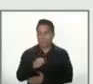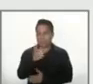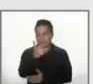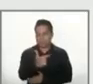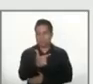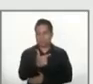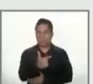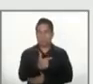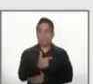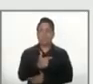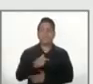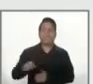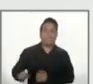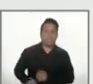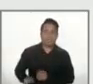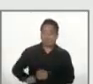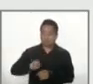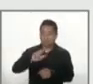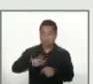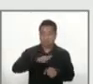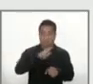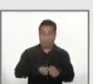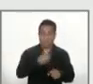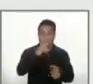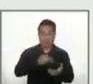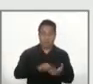8,367. IMSS Régimen Ordinario,